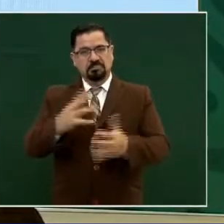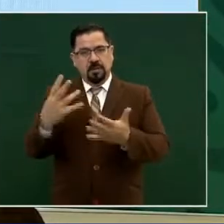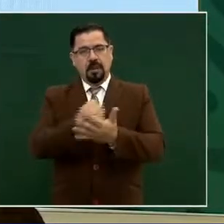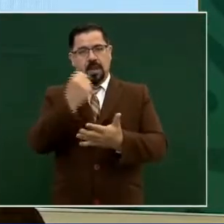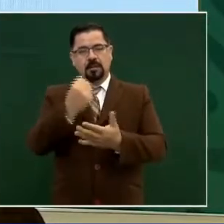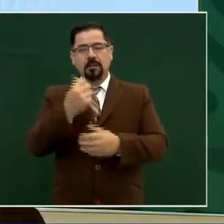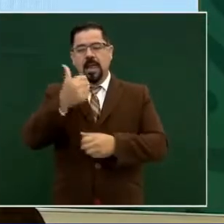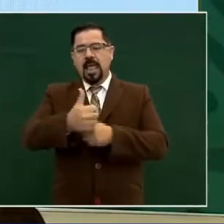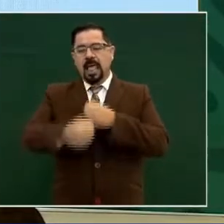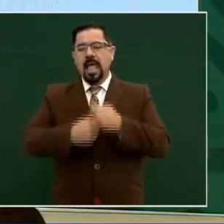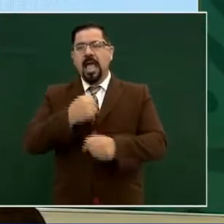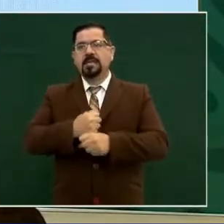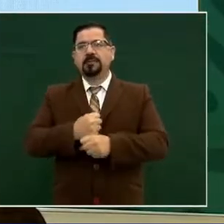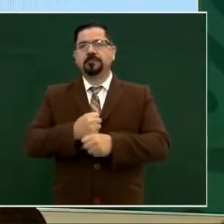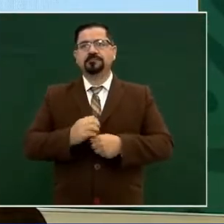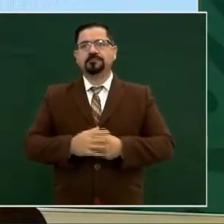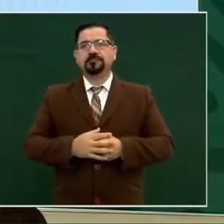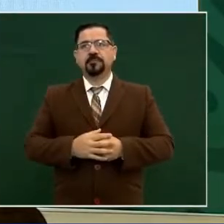anual,